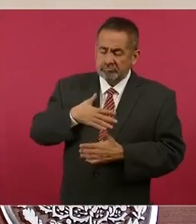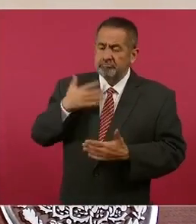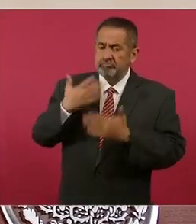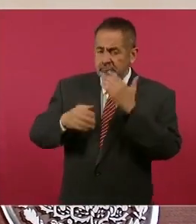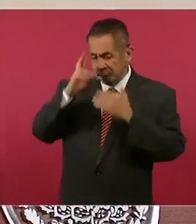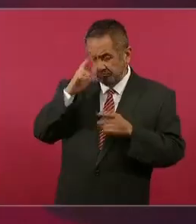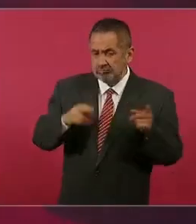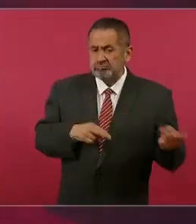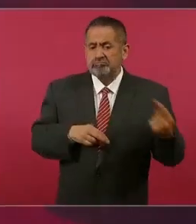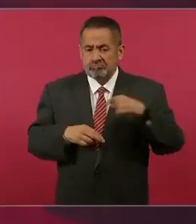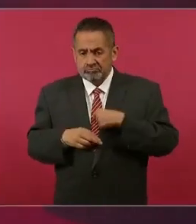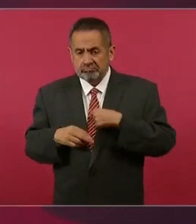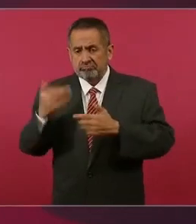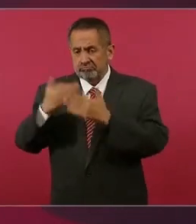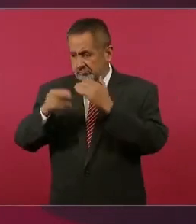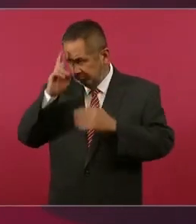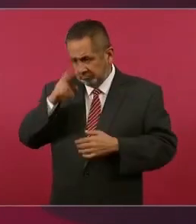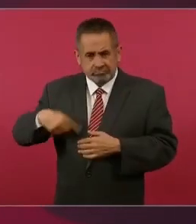país.